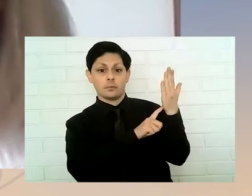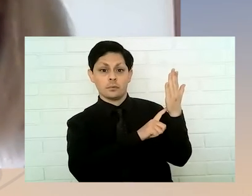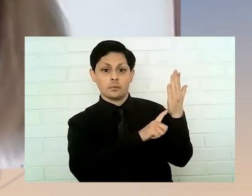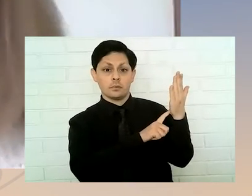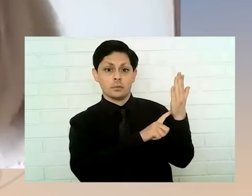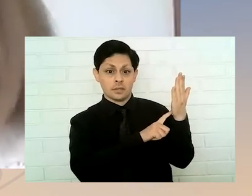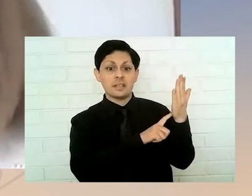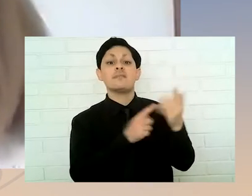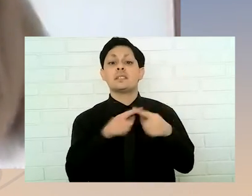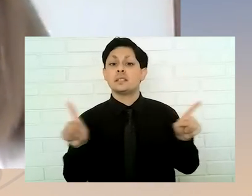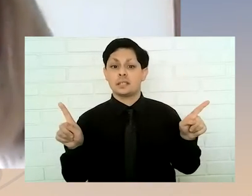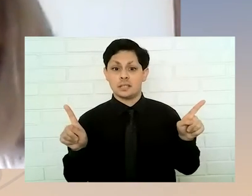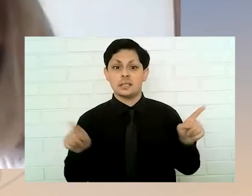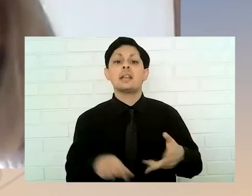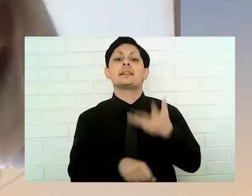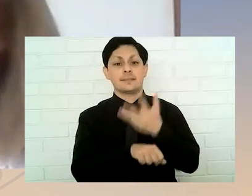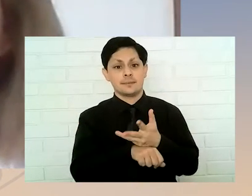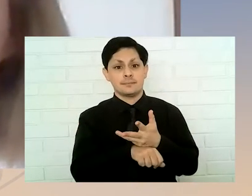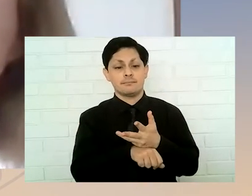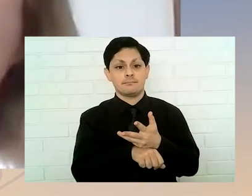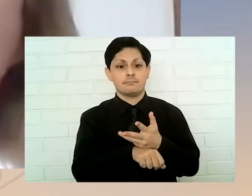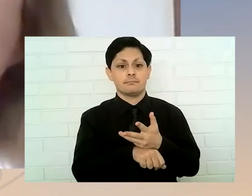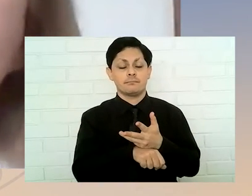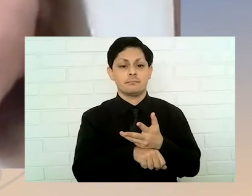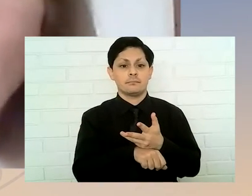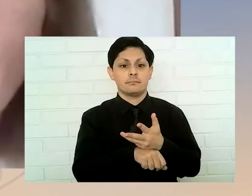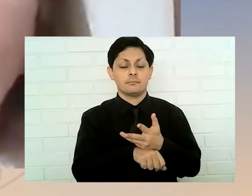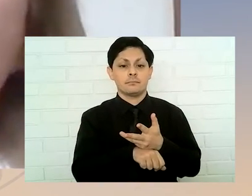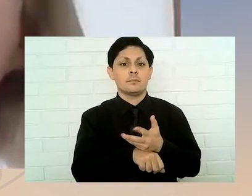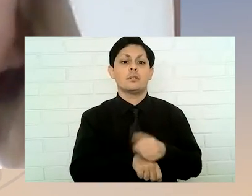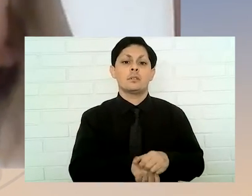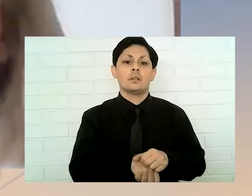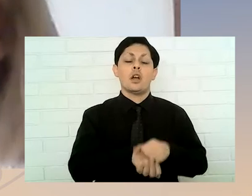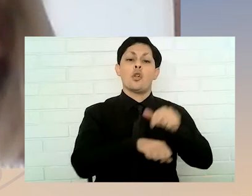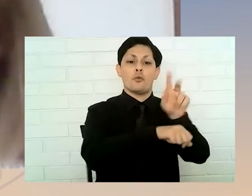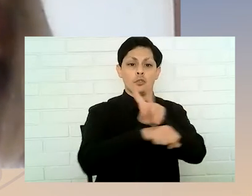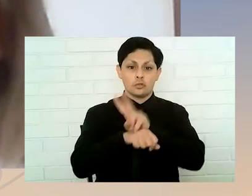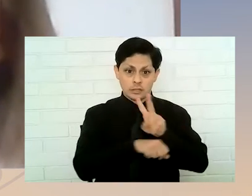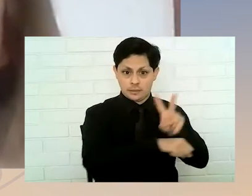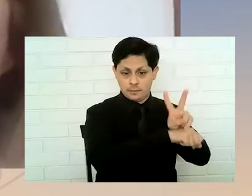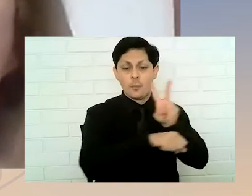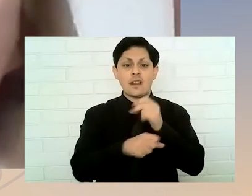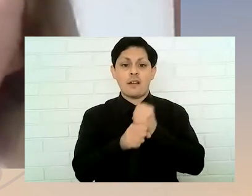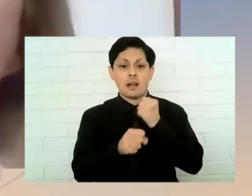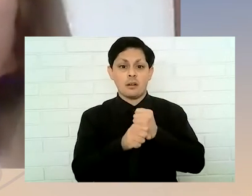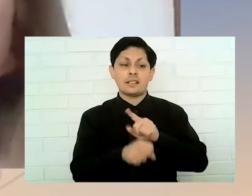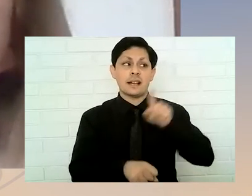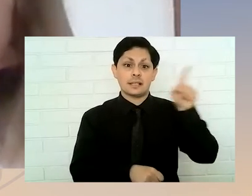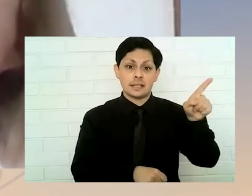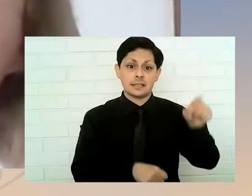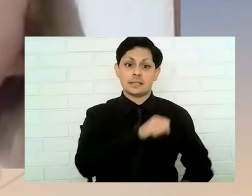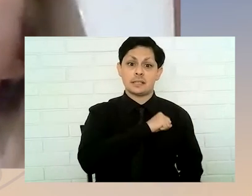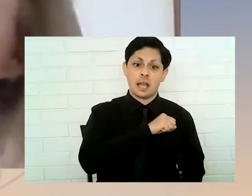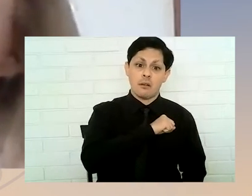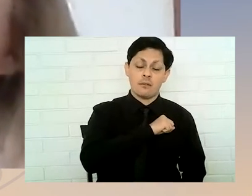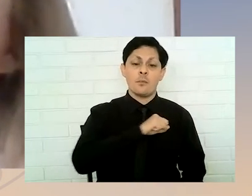existe. Las y los profesores con los que hemos trabajado en aulas tanto de Santiago como de regiones,